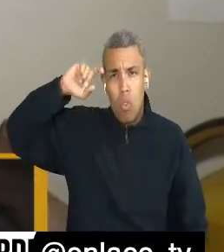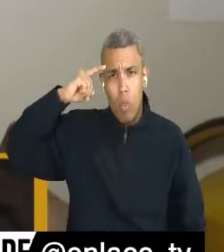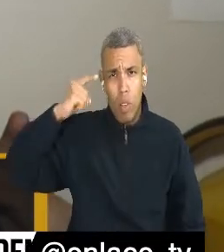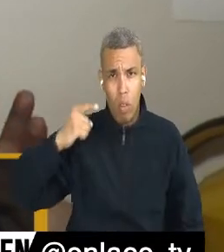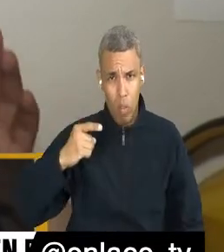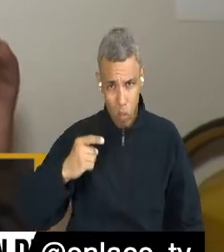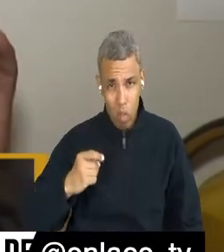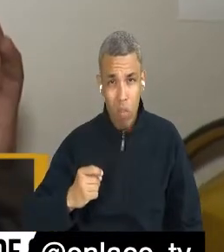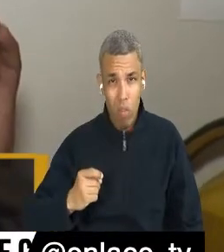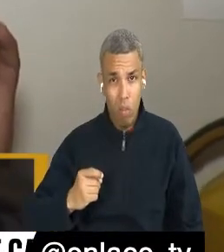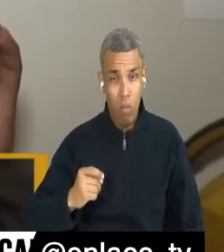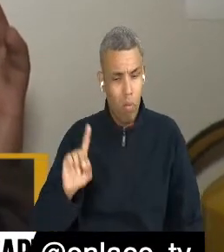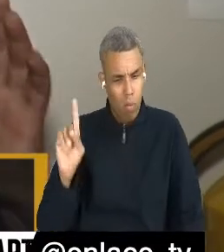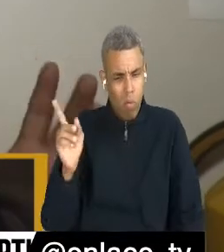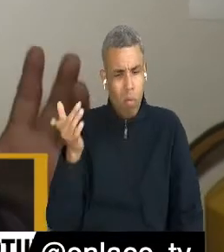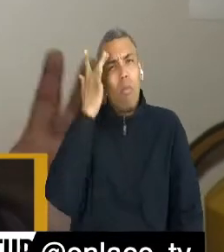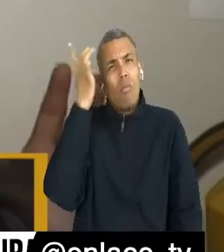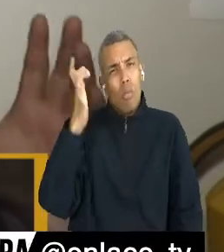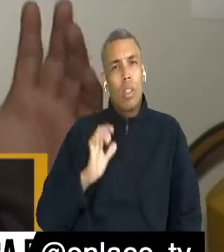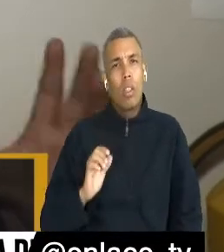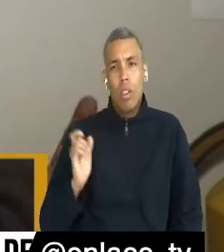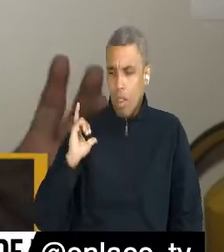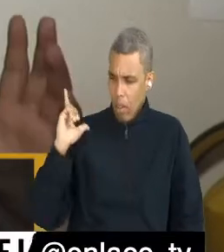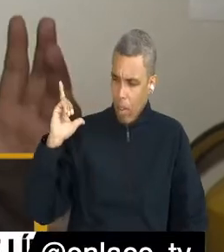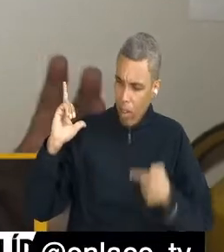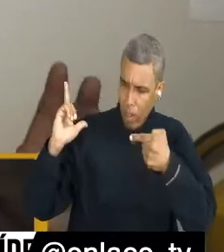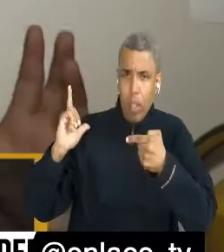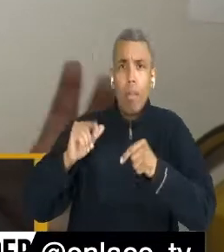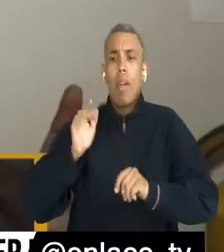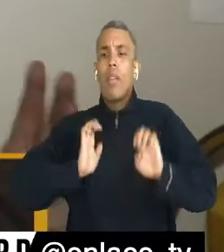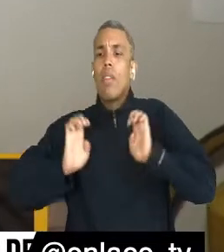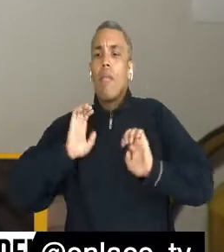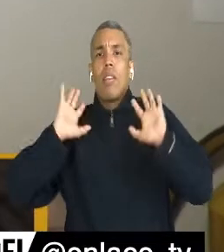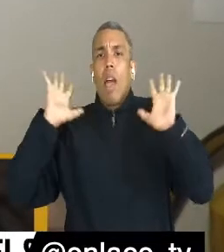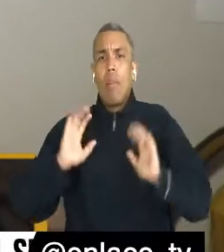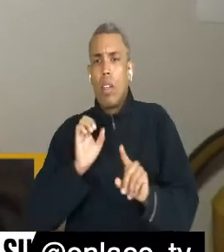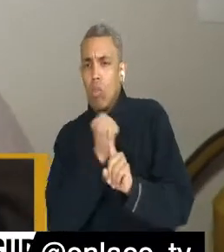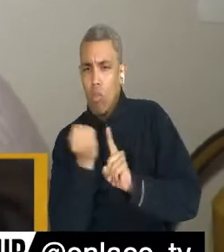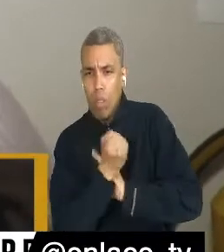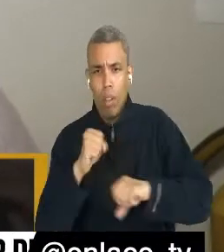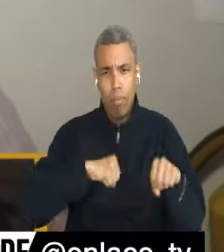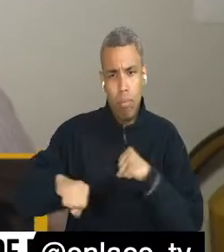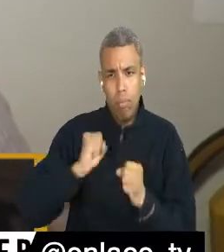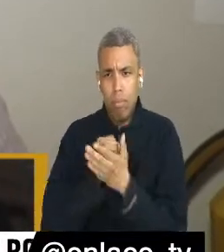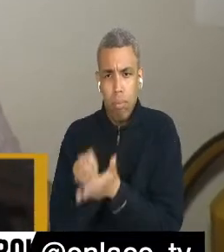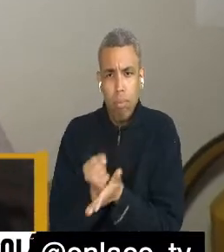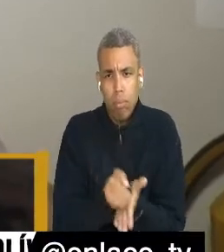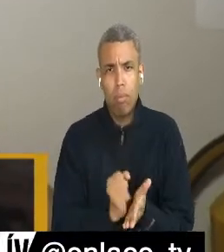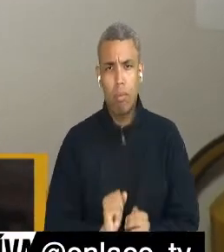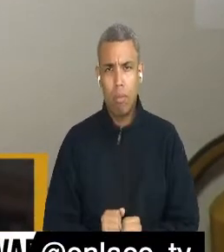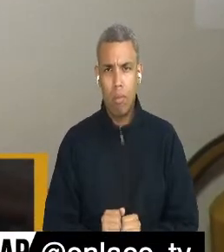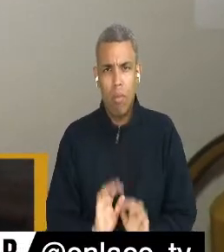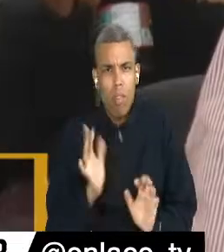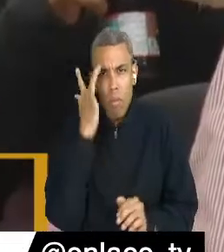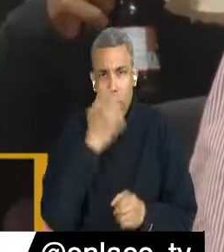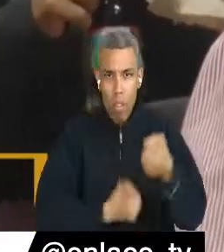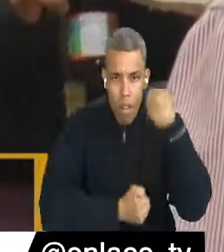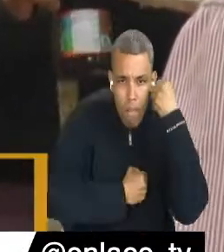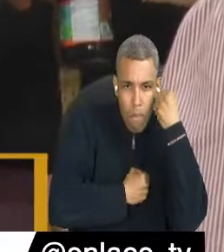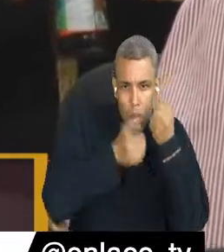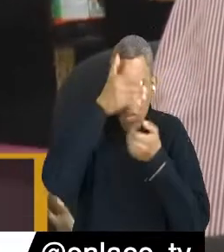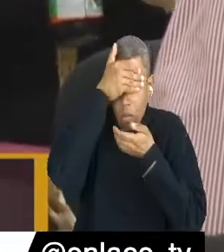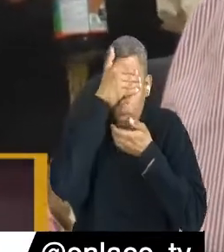homologar la labor social de defensa de los liderazgos sociales a la labor o a la accionar de la insurgencia. Gil